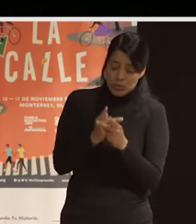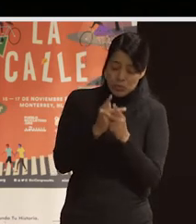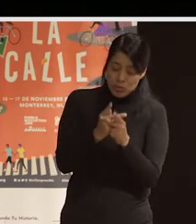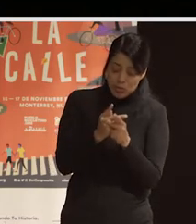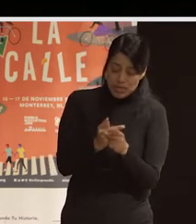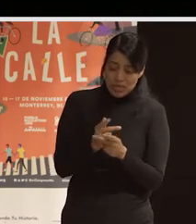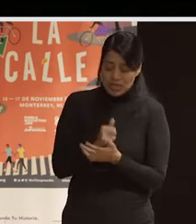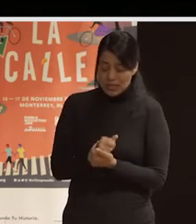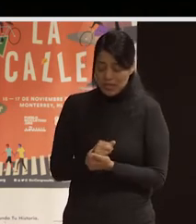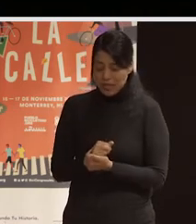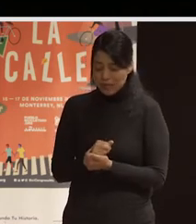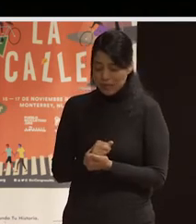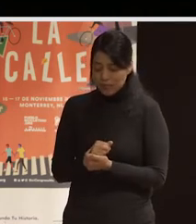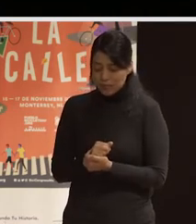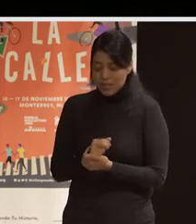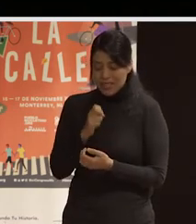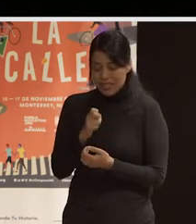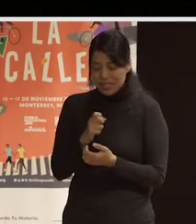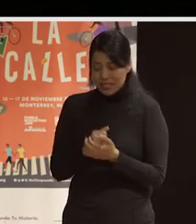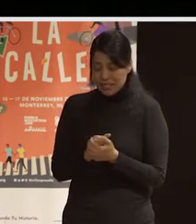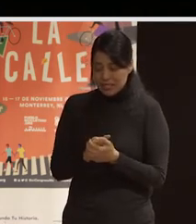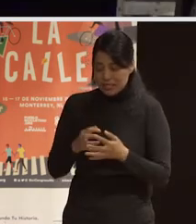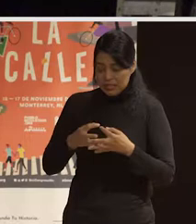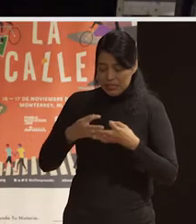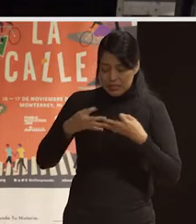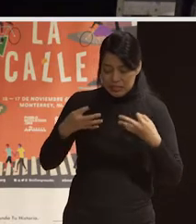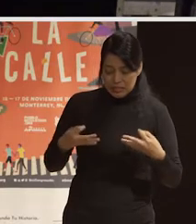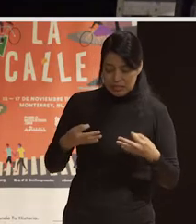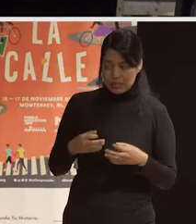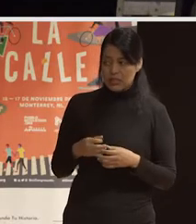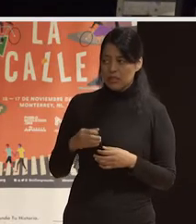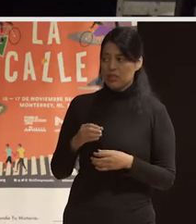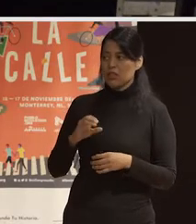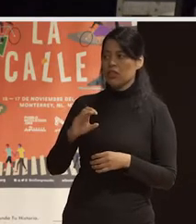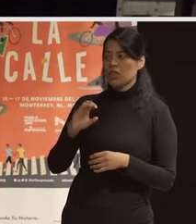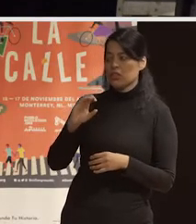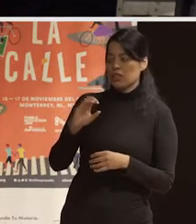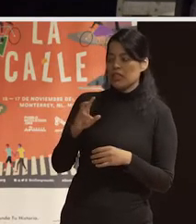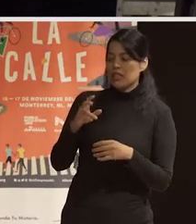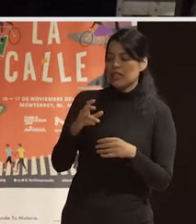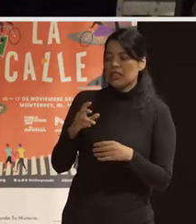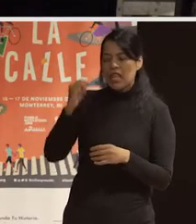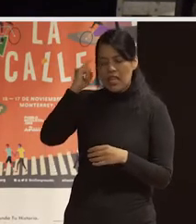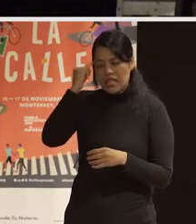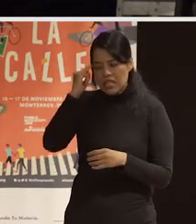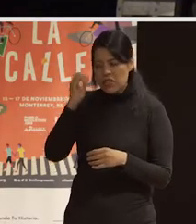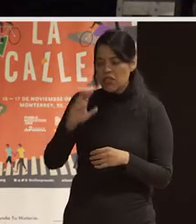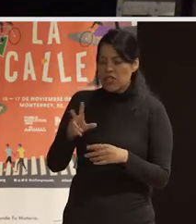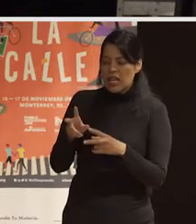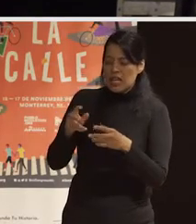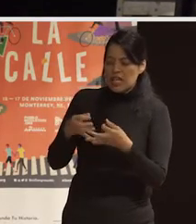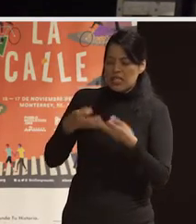esa ya es el territorio de los tanques y los comanches tierras también robadas cabe decir